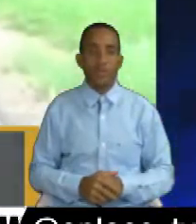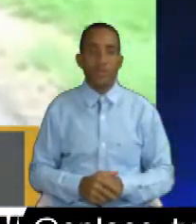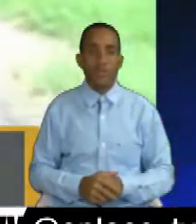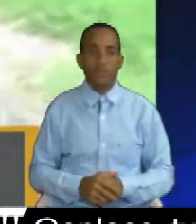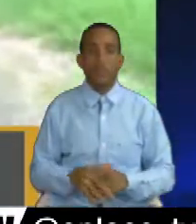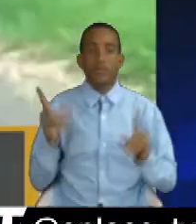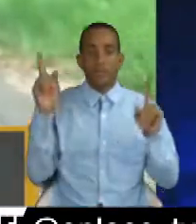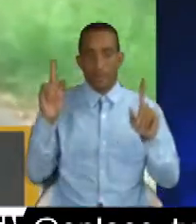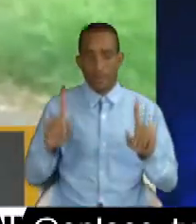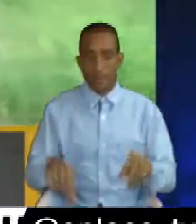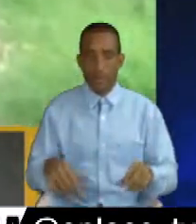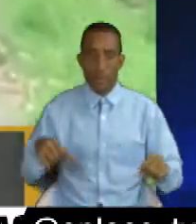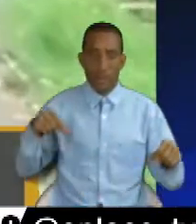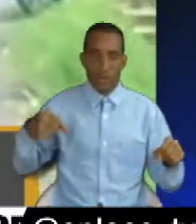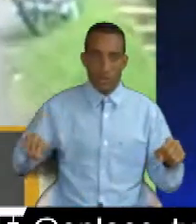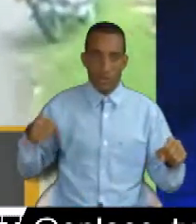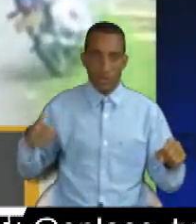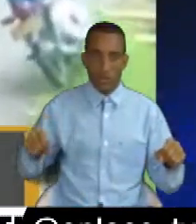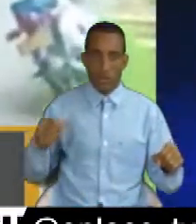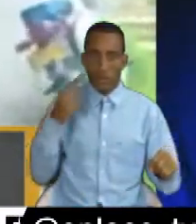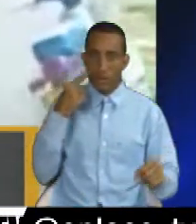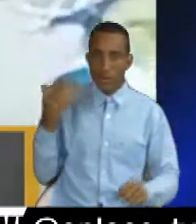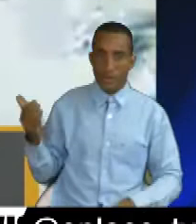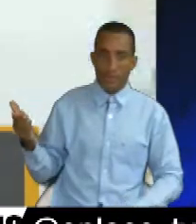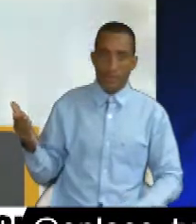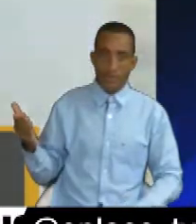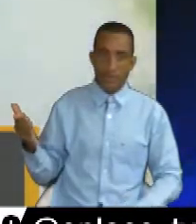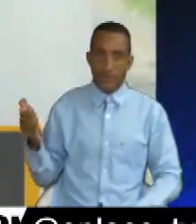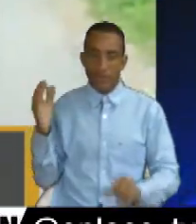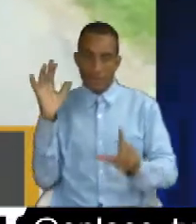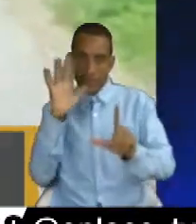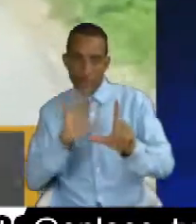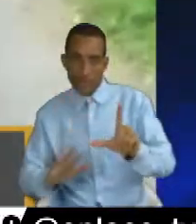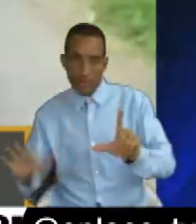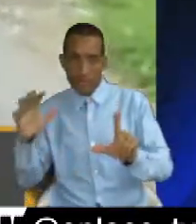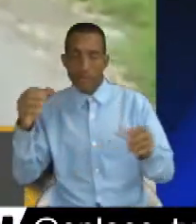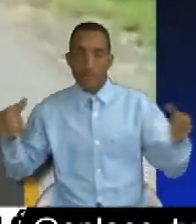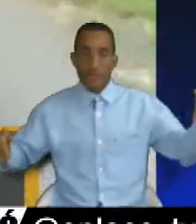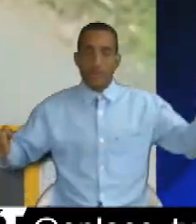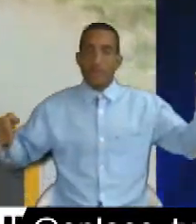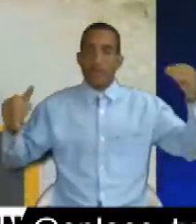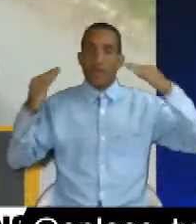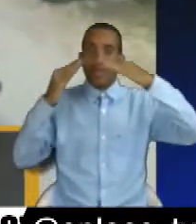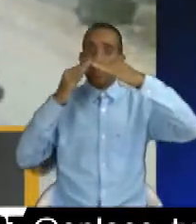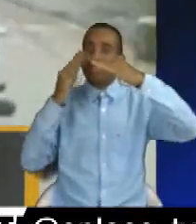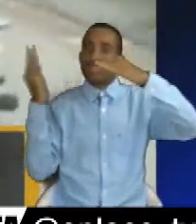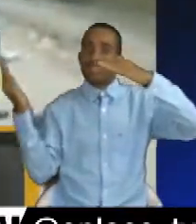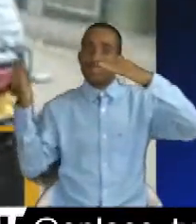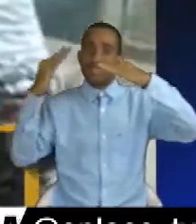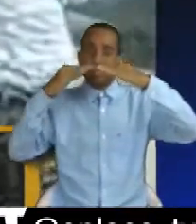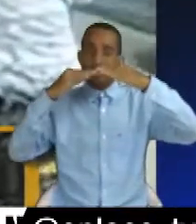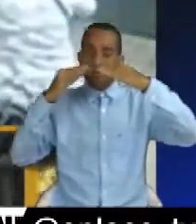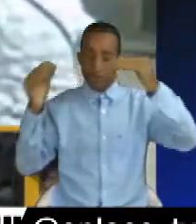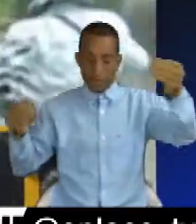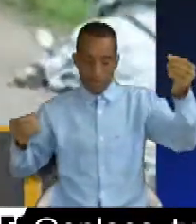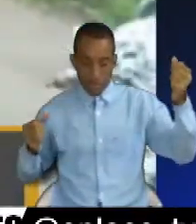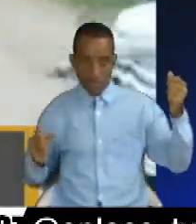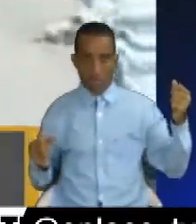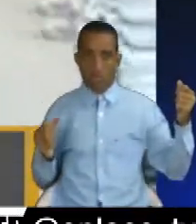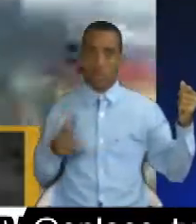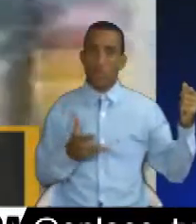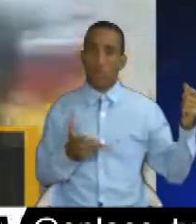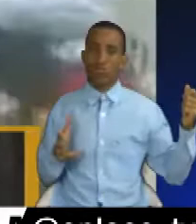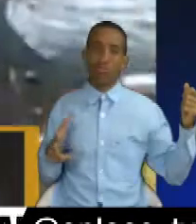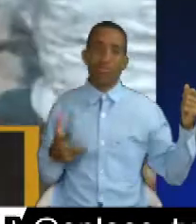Seguimos con los motociclistas imprudentes. En este video vemos cómo es llevada una teja por el pasajero de esta moto. El conductor recorre varias vías